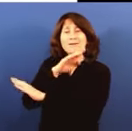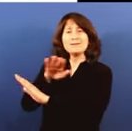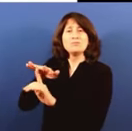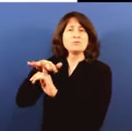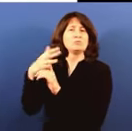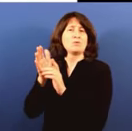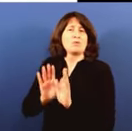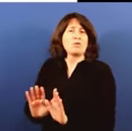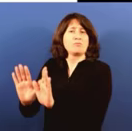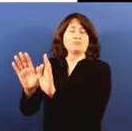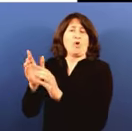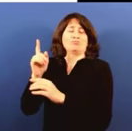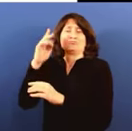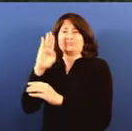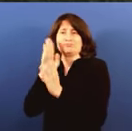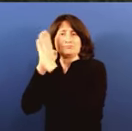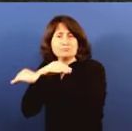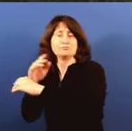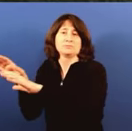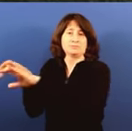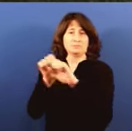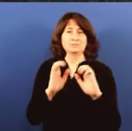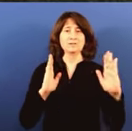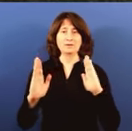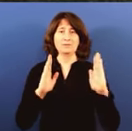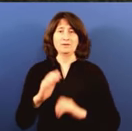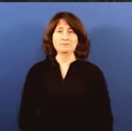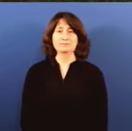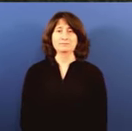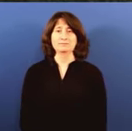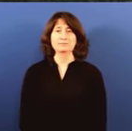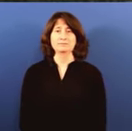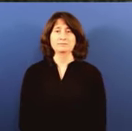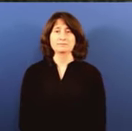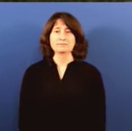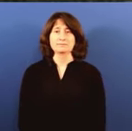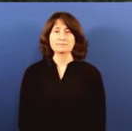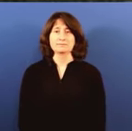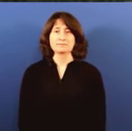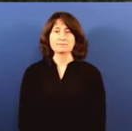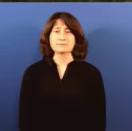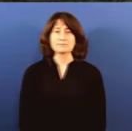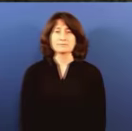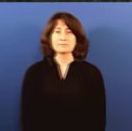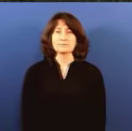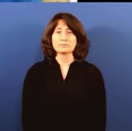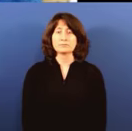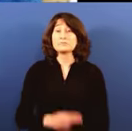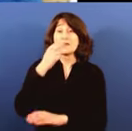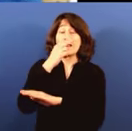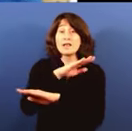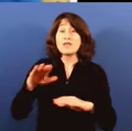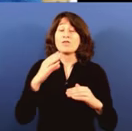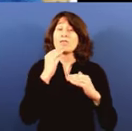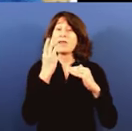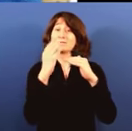en su hogar a menores que, por diferentes causas, no pueden vivir con su familia natural. Esta colaboración exige asumir un